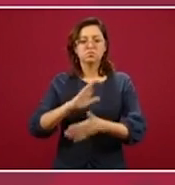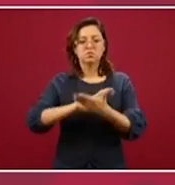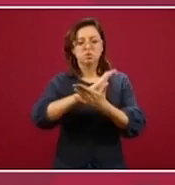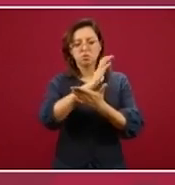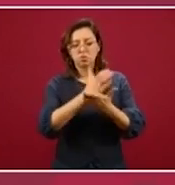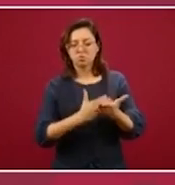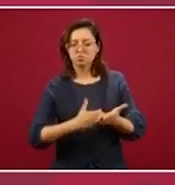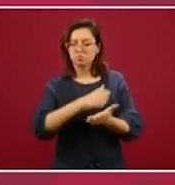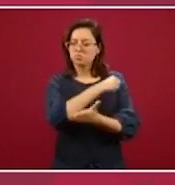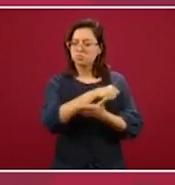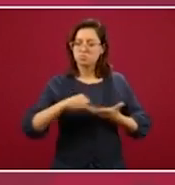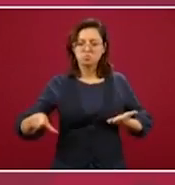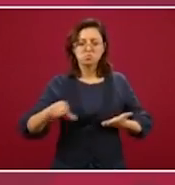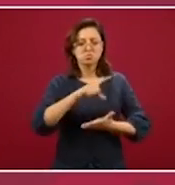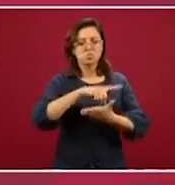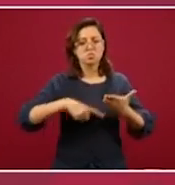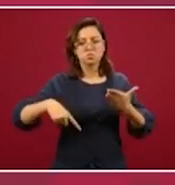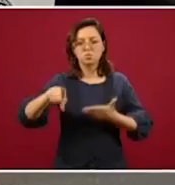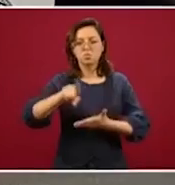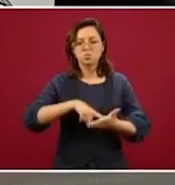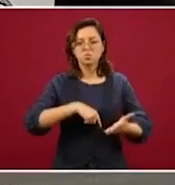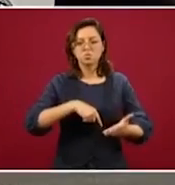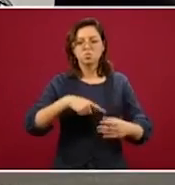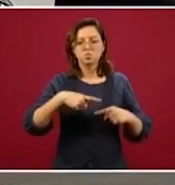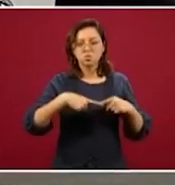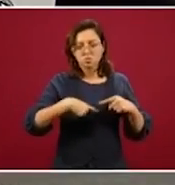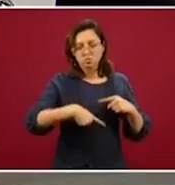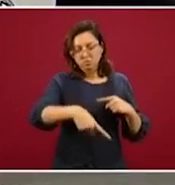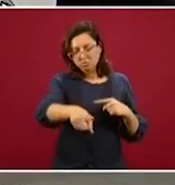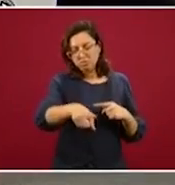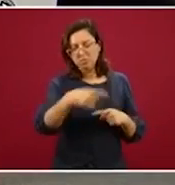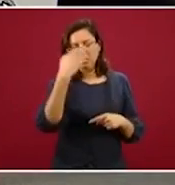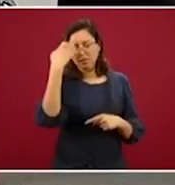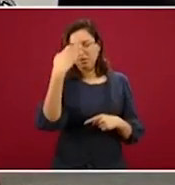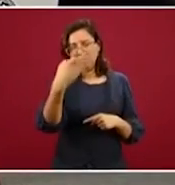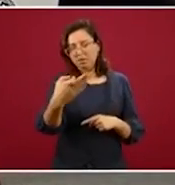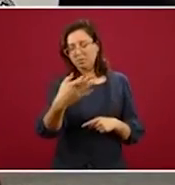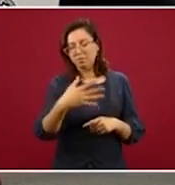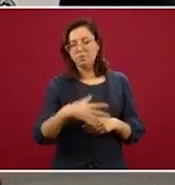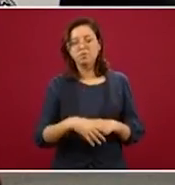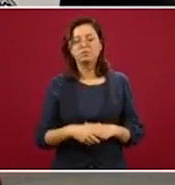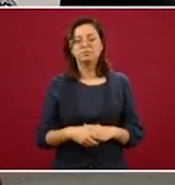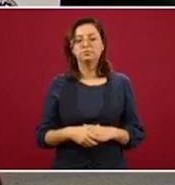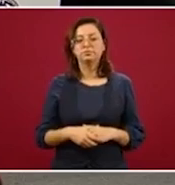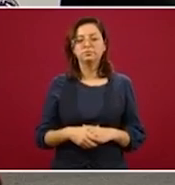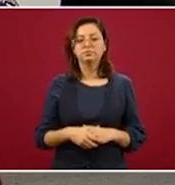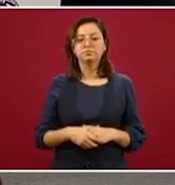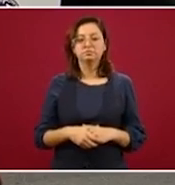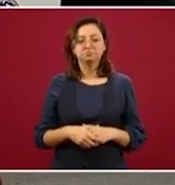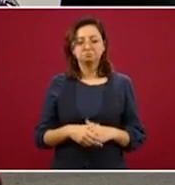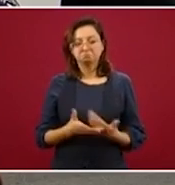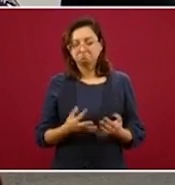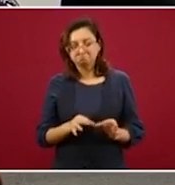contrato en un plazo que se dio para que se